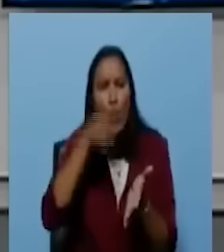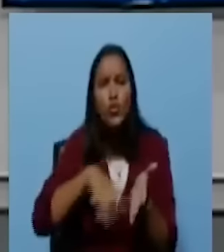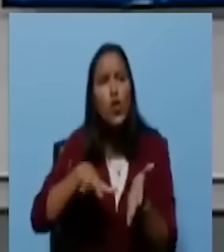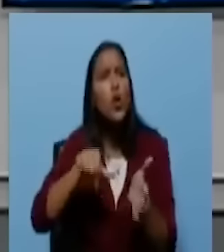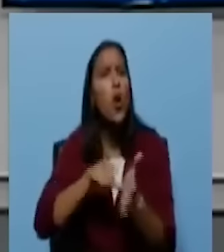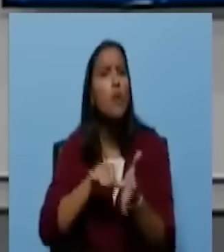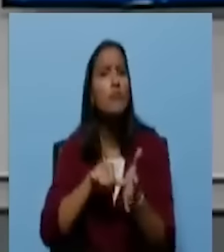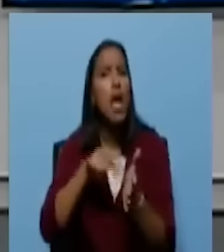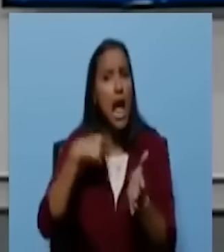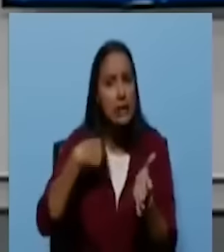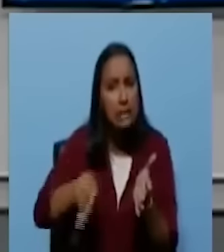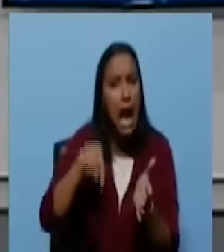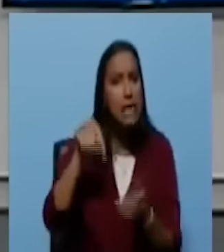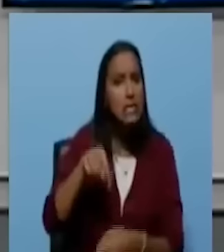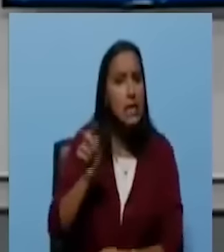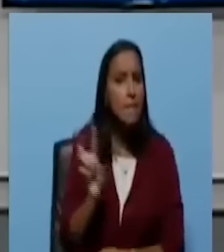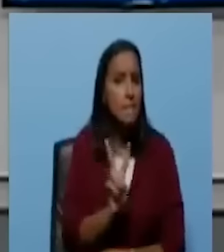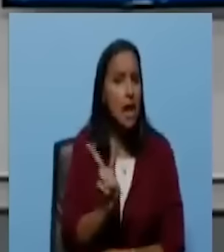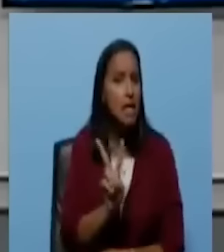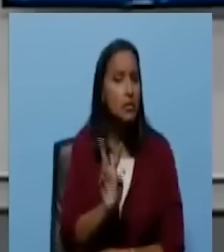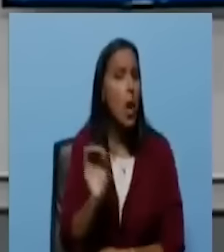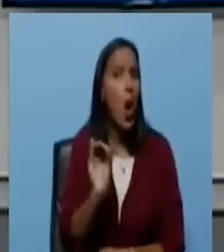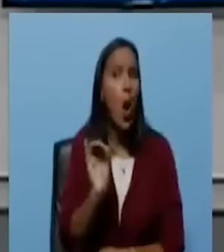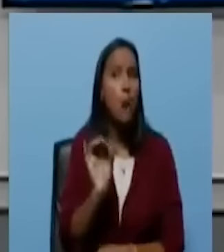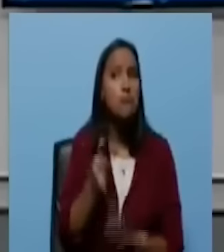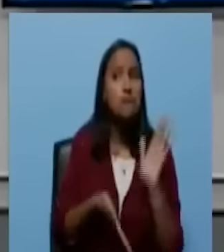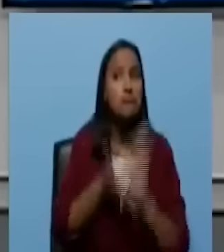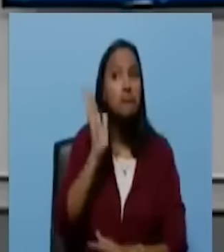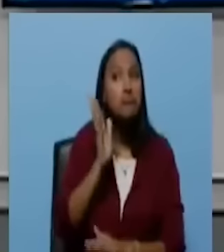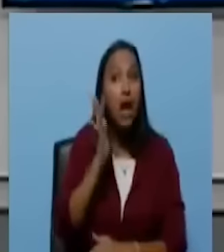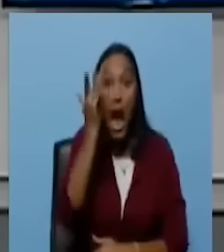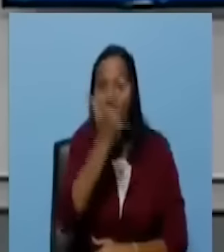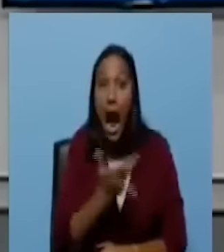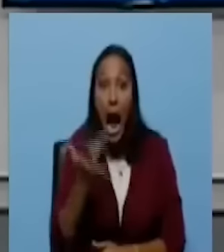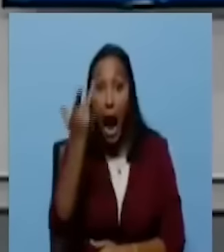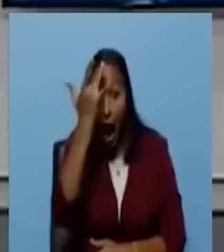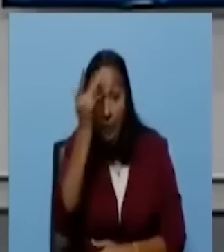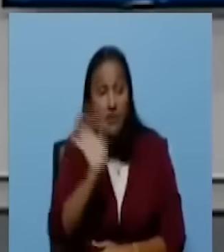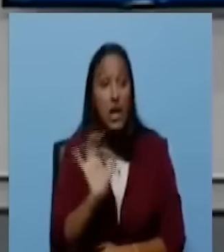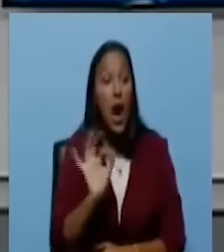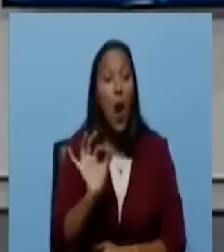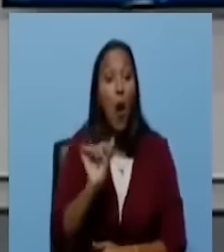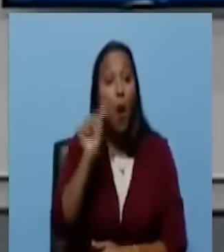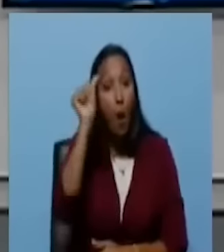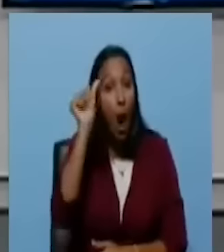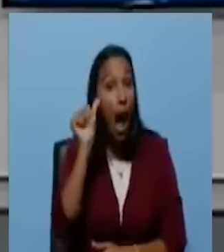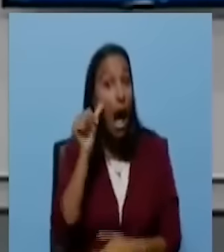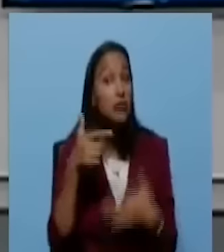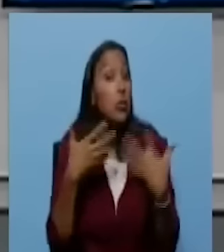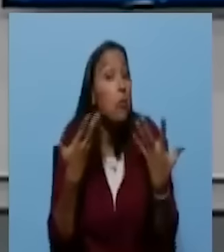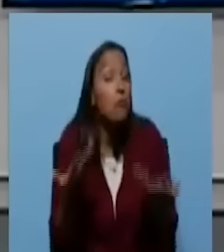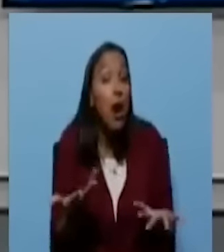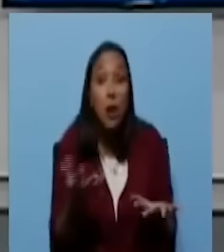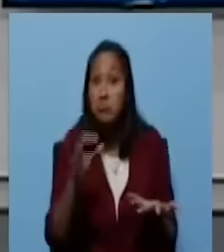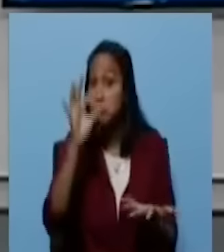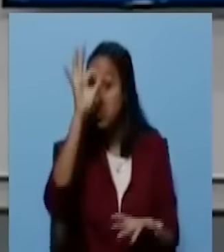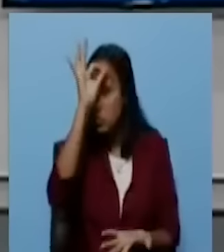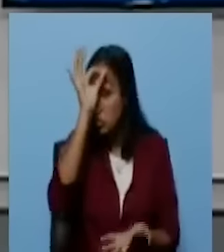Venezuela, está en Asia, África, no se sabe. Solamente aparece de forma